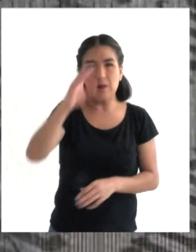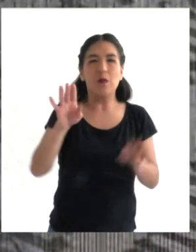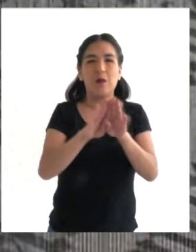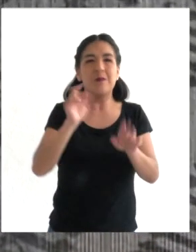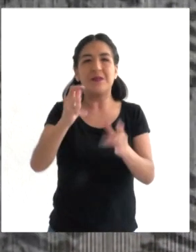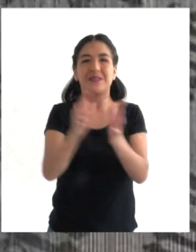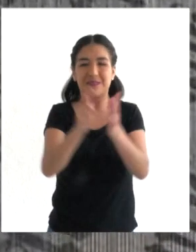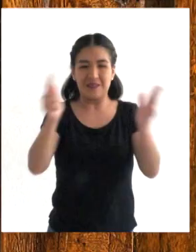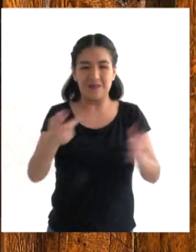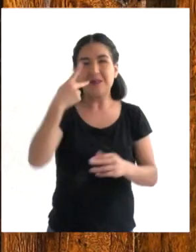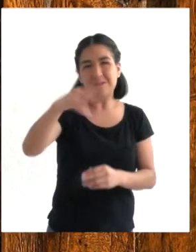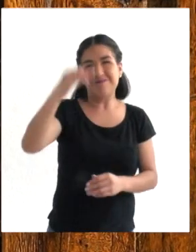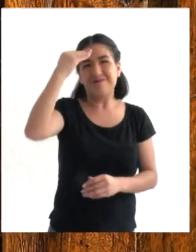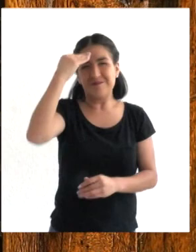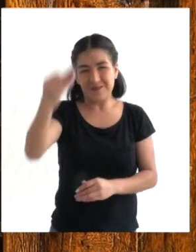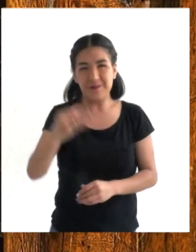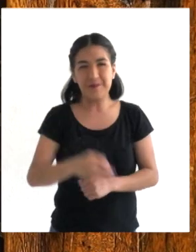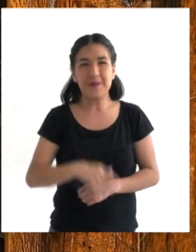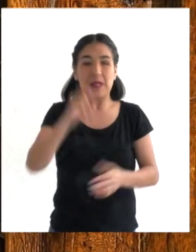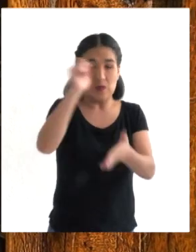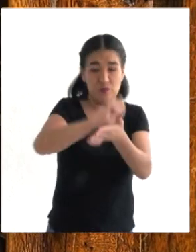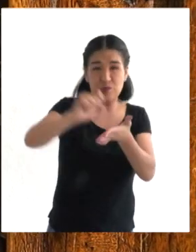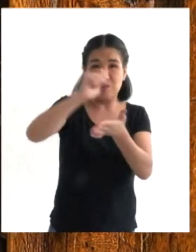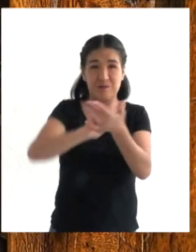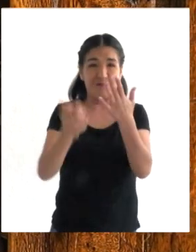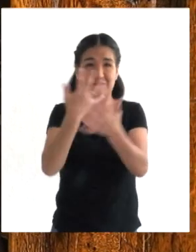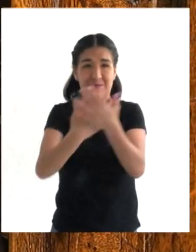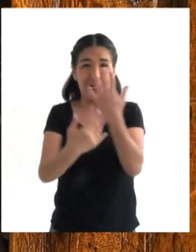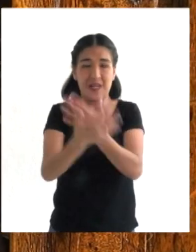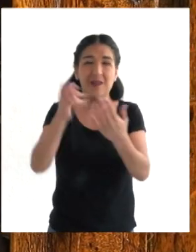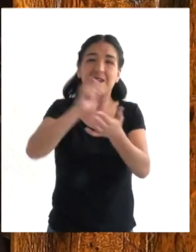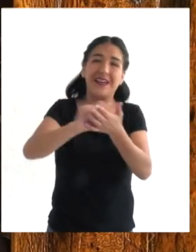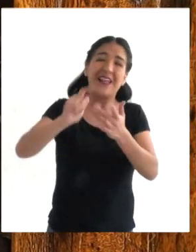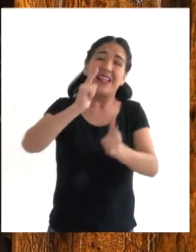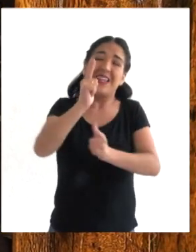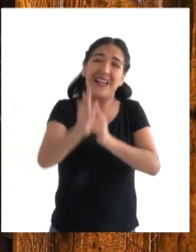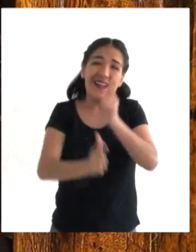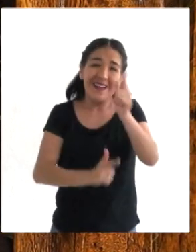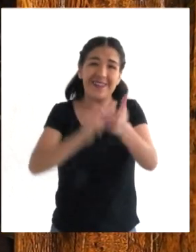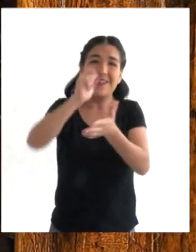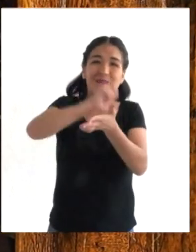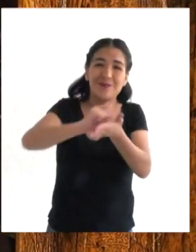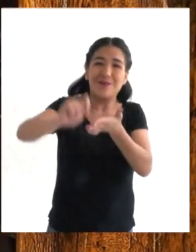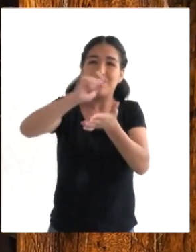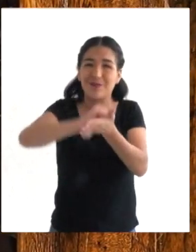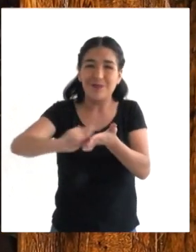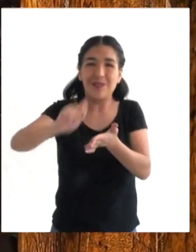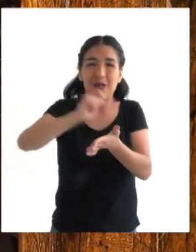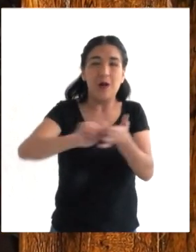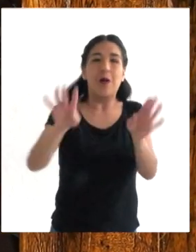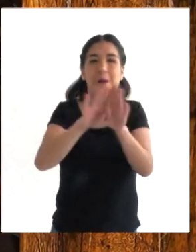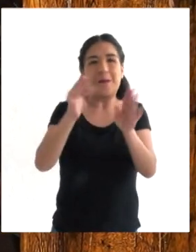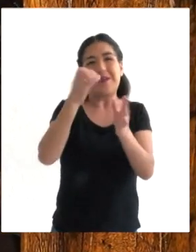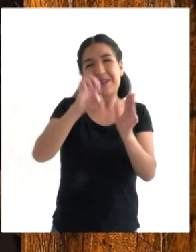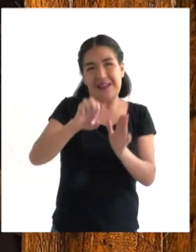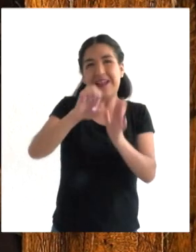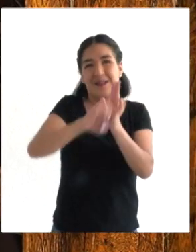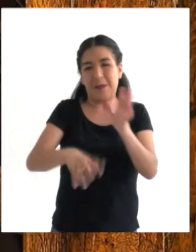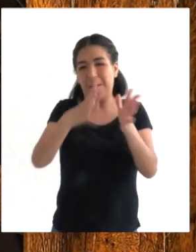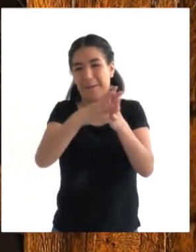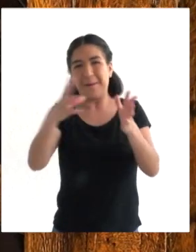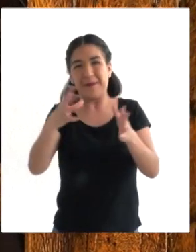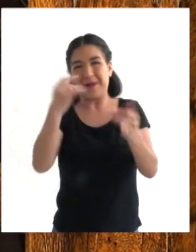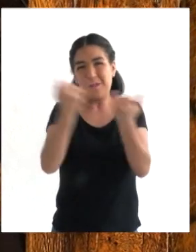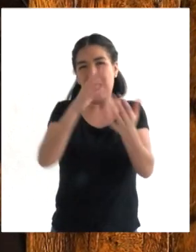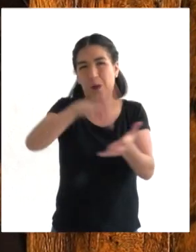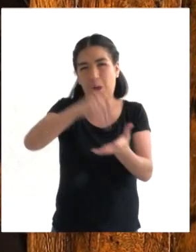de libros de su época, escritos a mano en un proceso muy lento y que permitía producir unos pocos ejemplares,